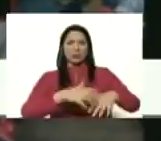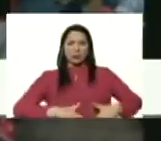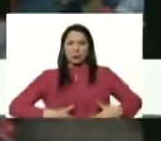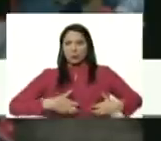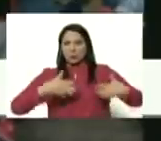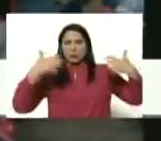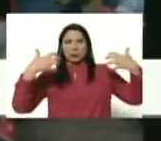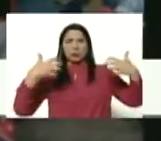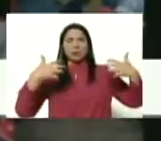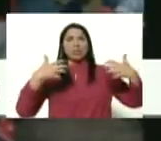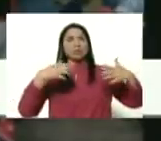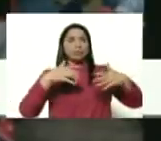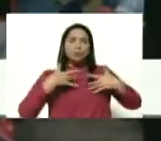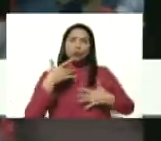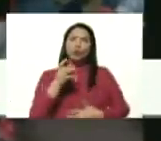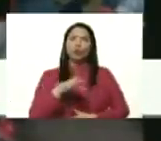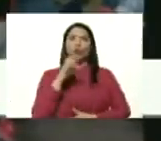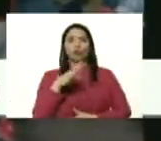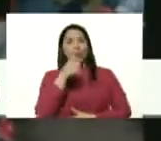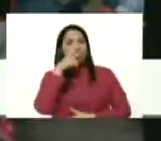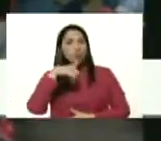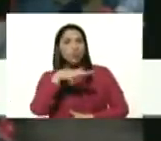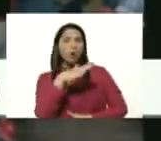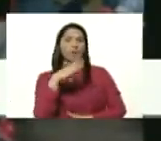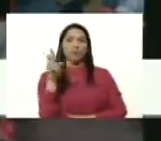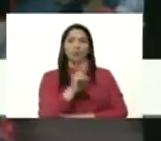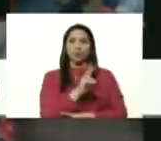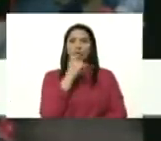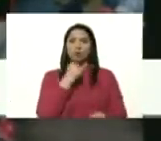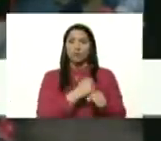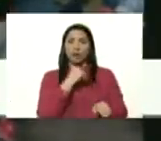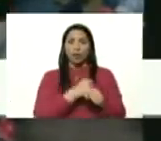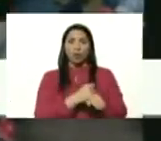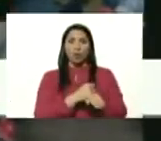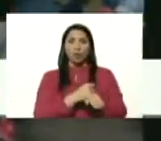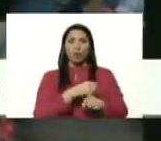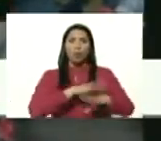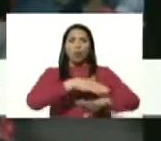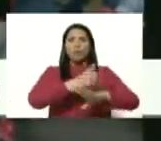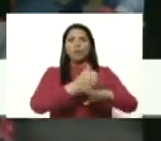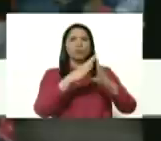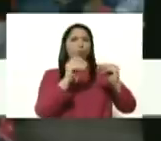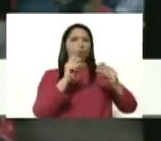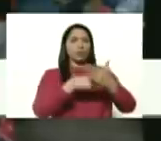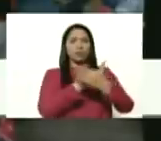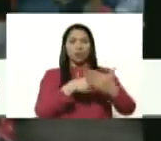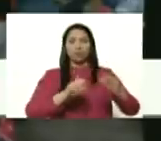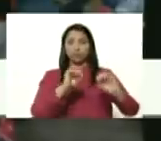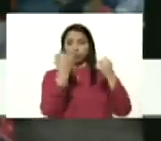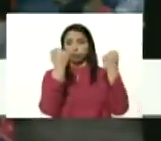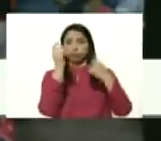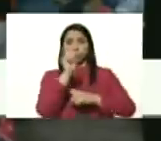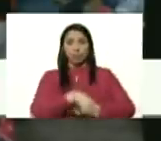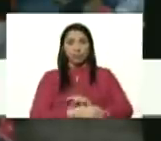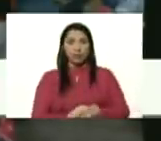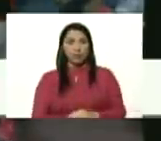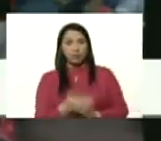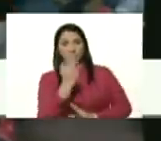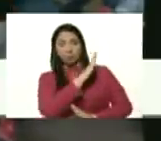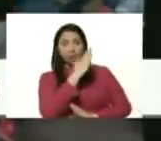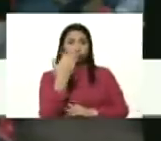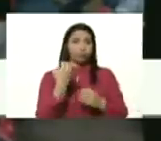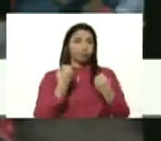sufre la clase obrera, que sufre el pueblo venezolano producto de todas estas sanciones. También, en medio de la